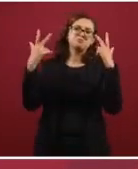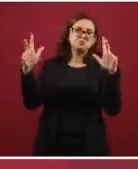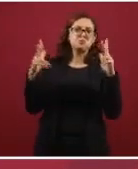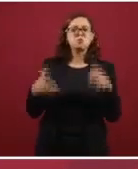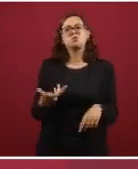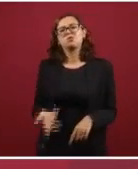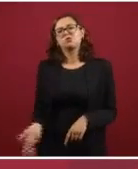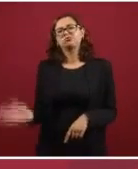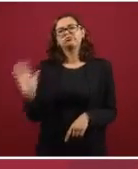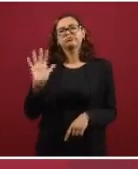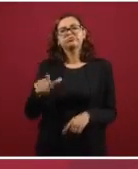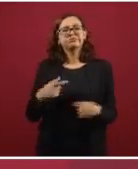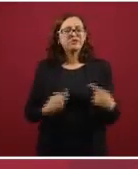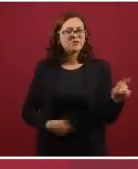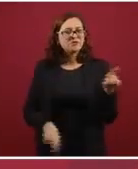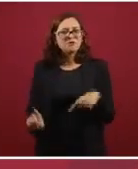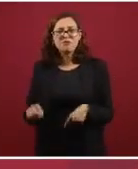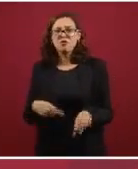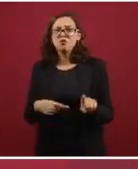básquet, al